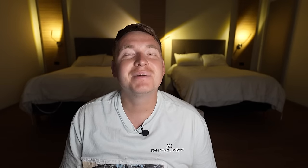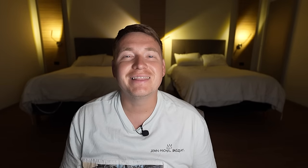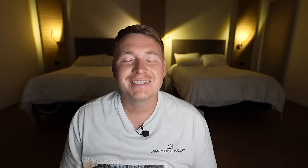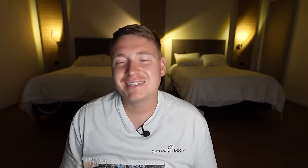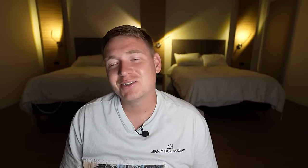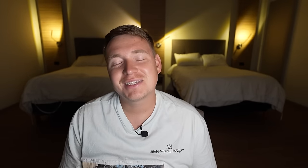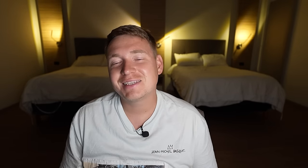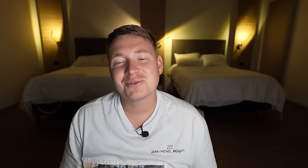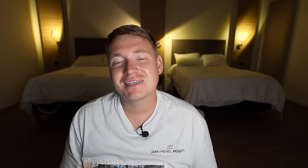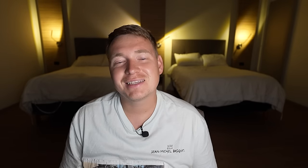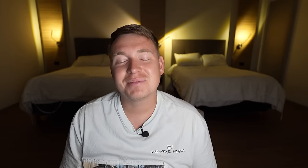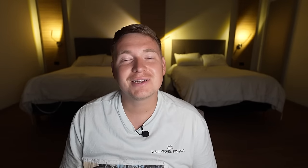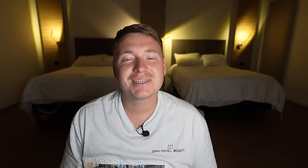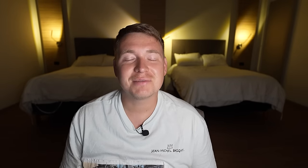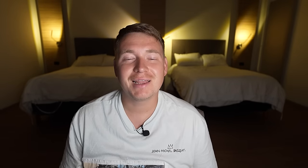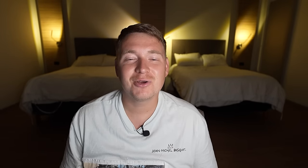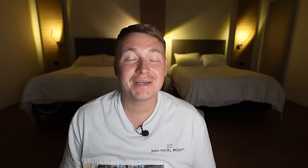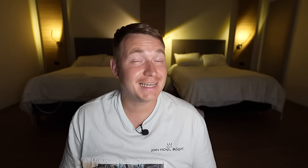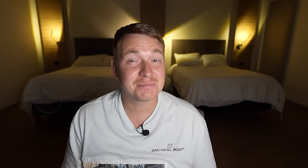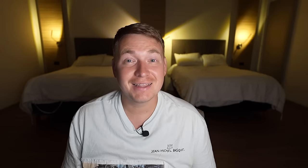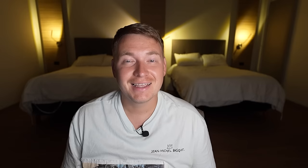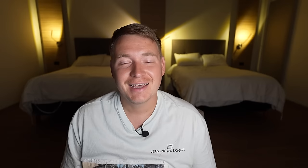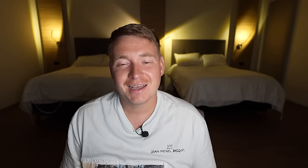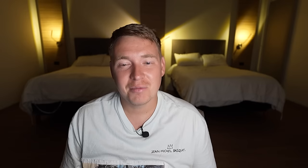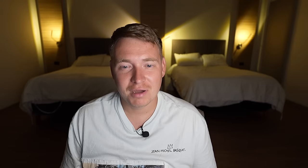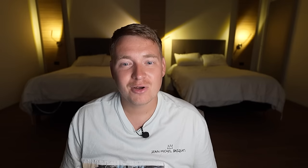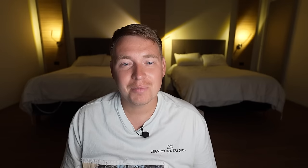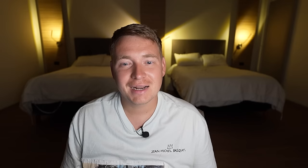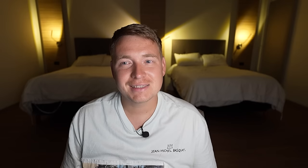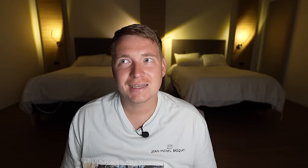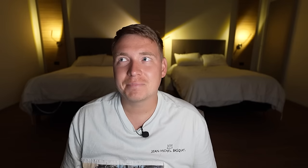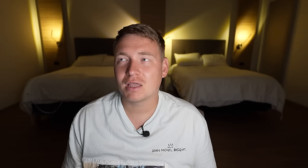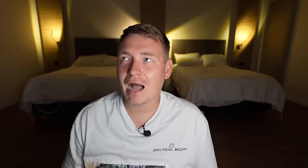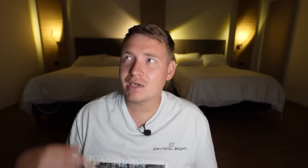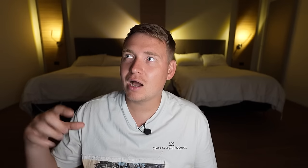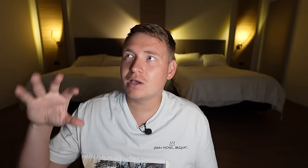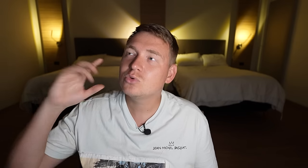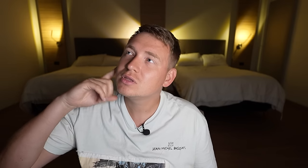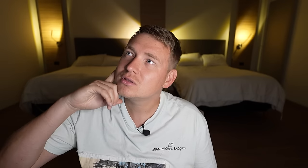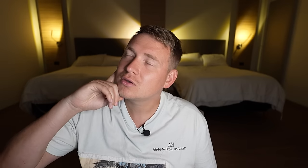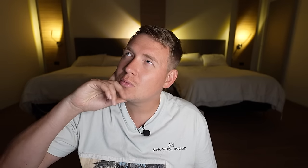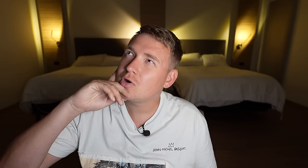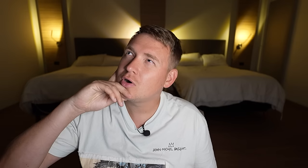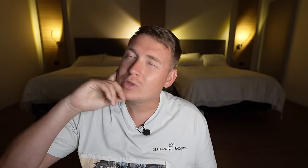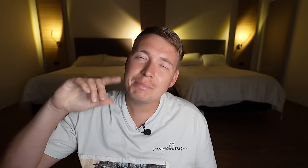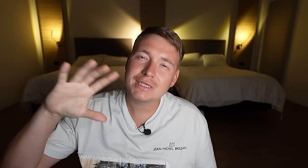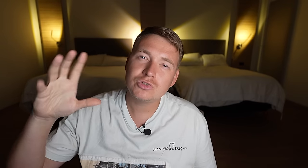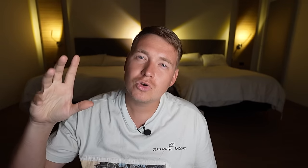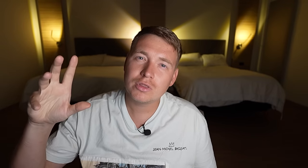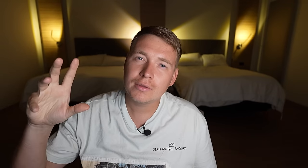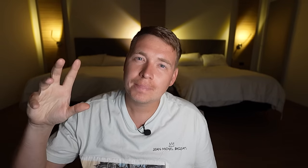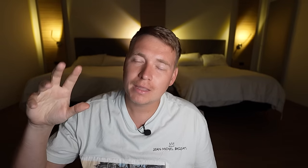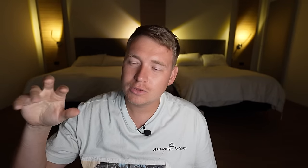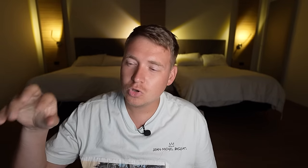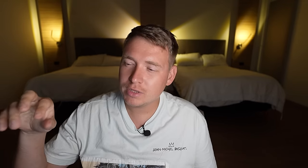x-men si no sé si ustedes vieron estea película x-men pero parece hay hay un como una